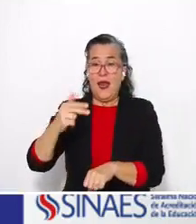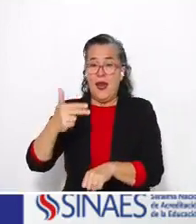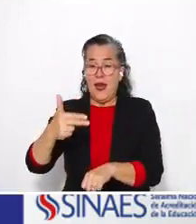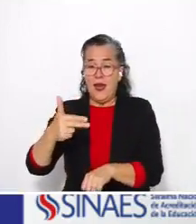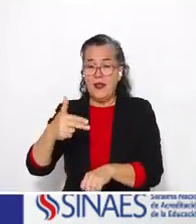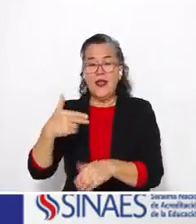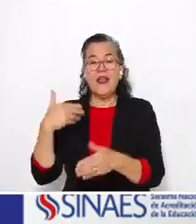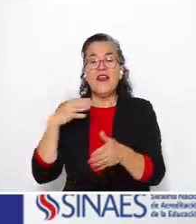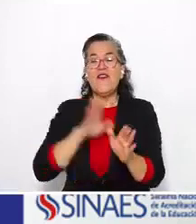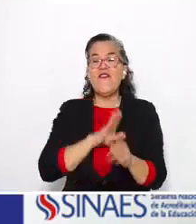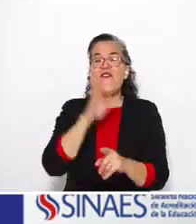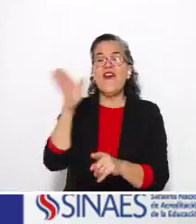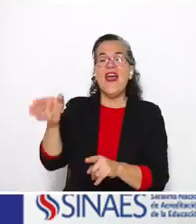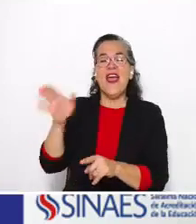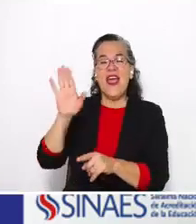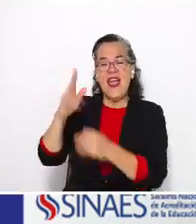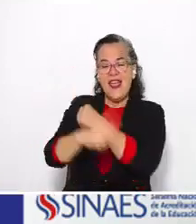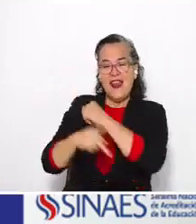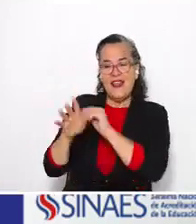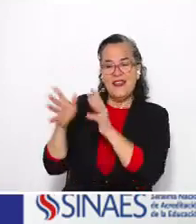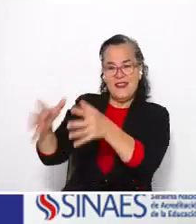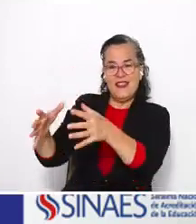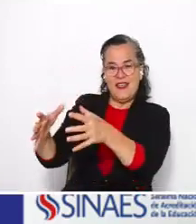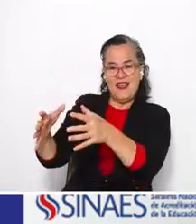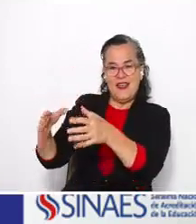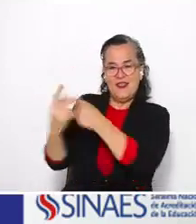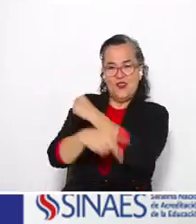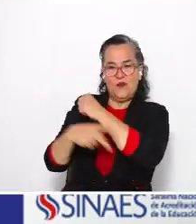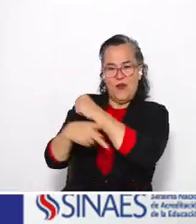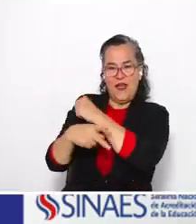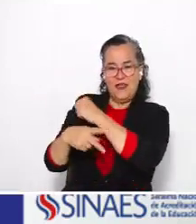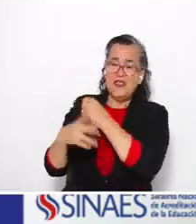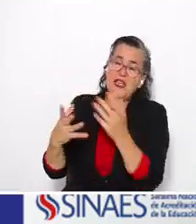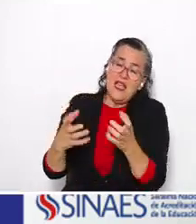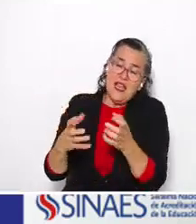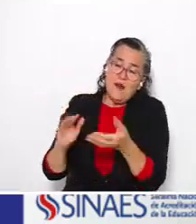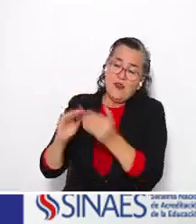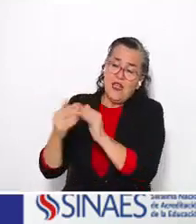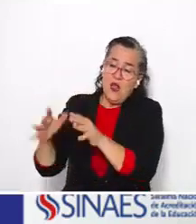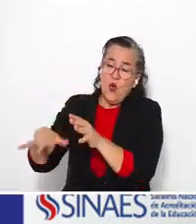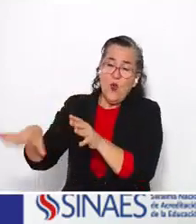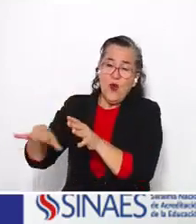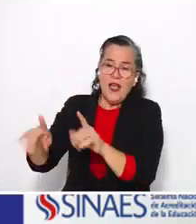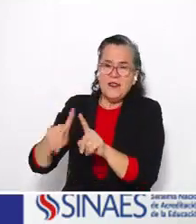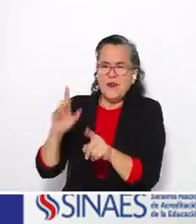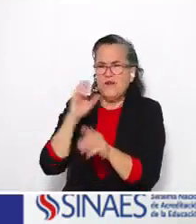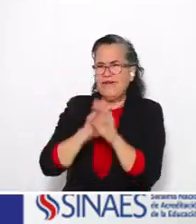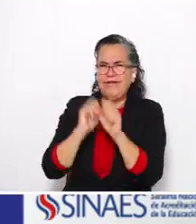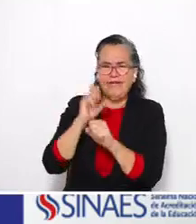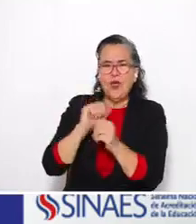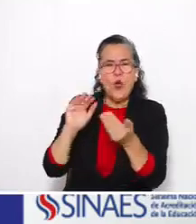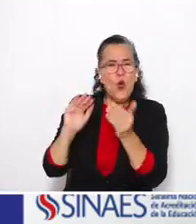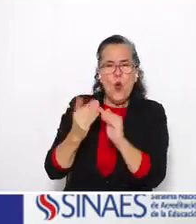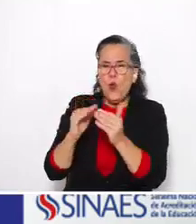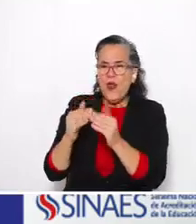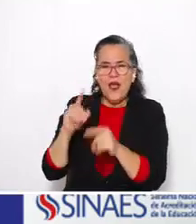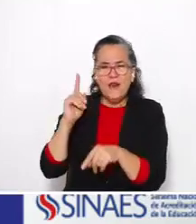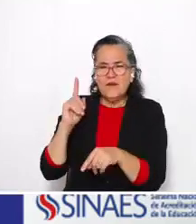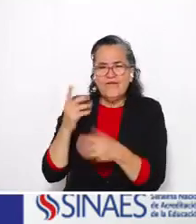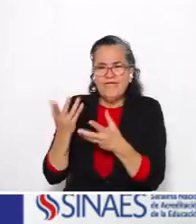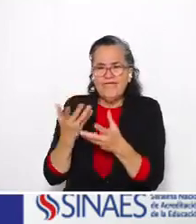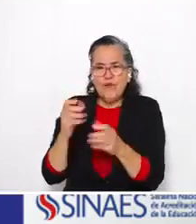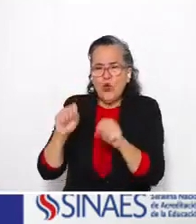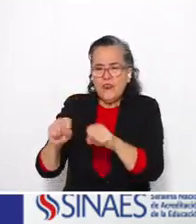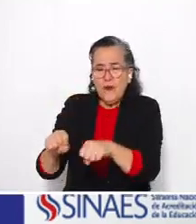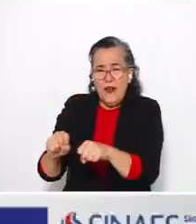Primero queríamos que regresara a sus comunidades, pero después nos dimos cuenta que la comunidad no tenía muchas posibilidades, pero el